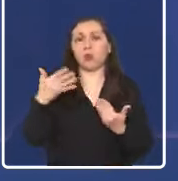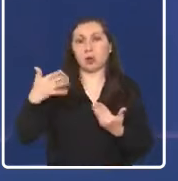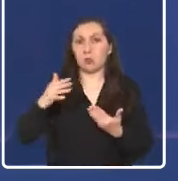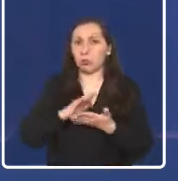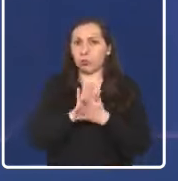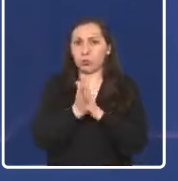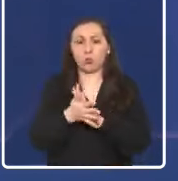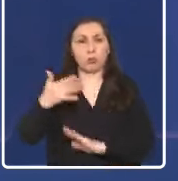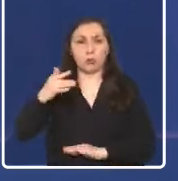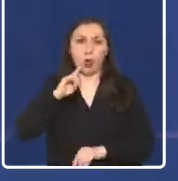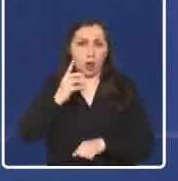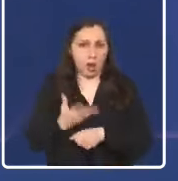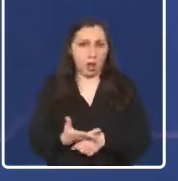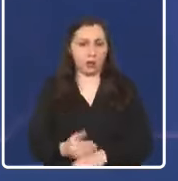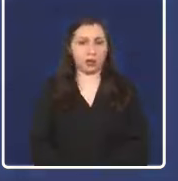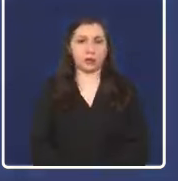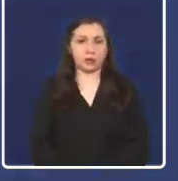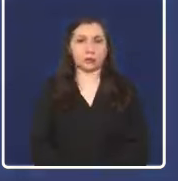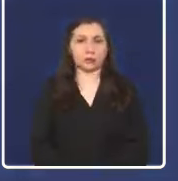Se le dio toda la relevancia que tenía.